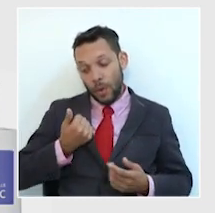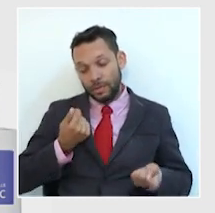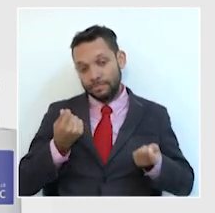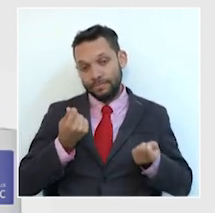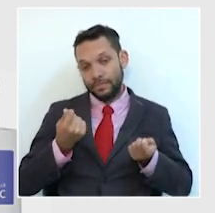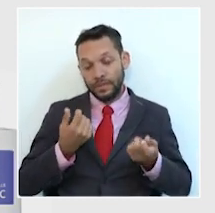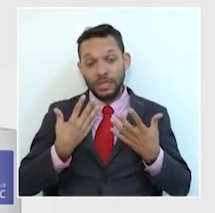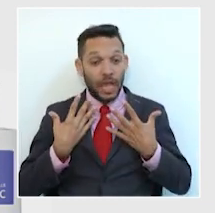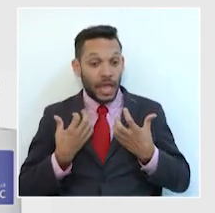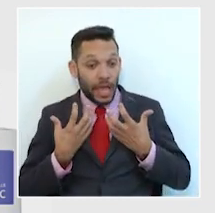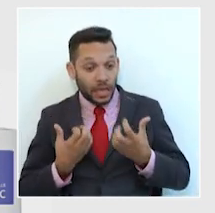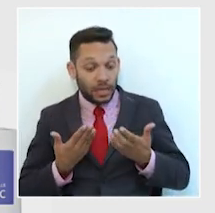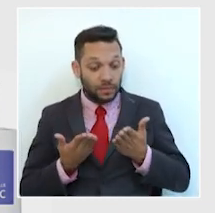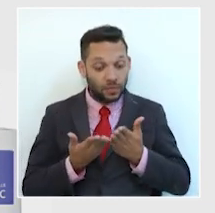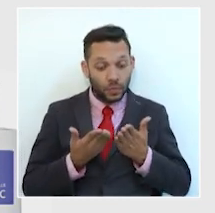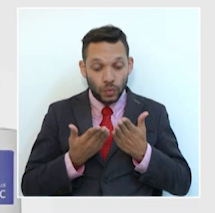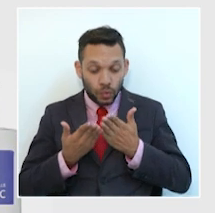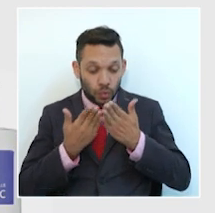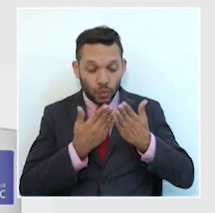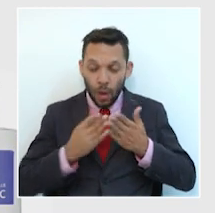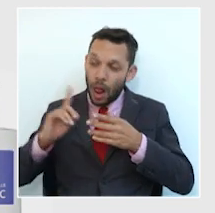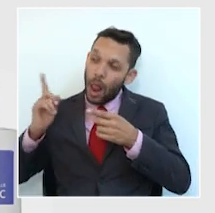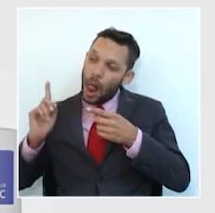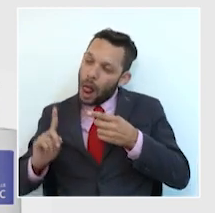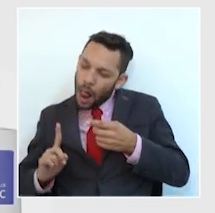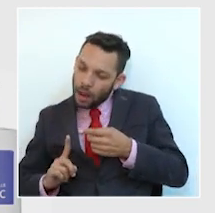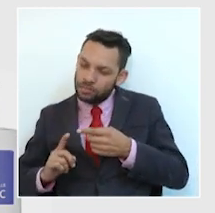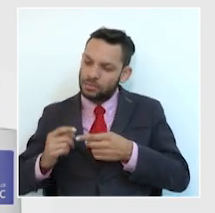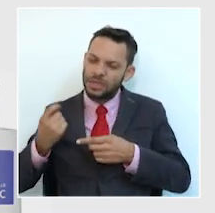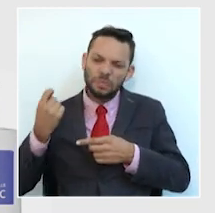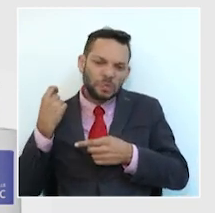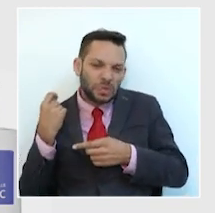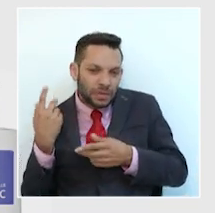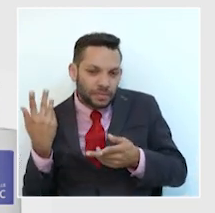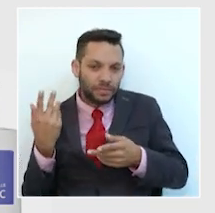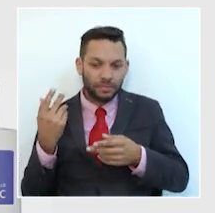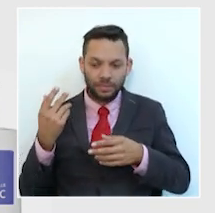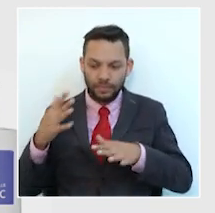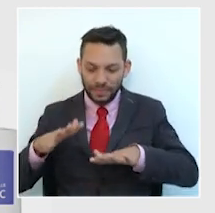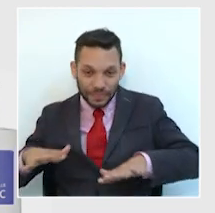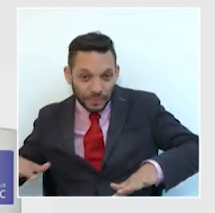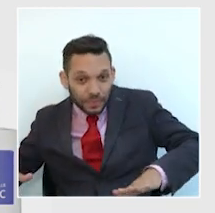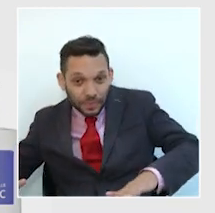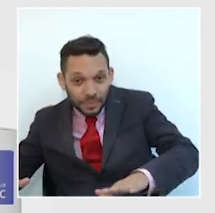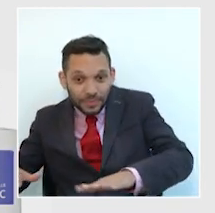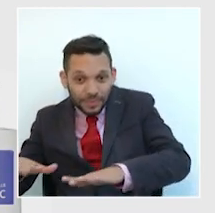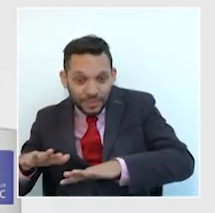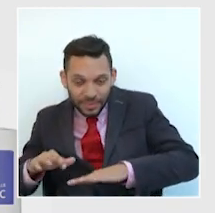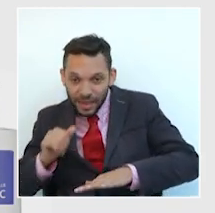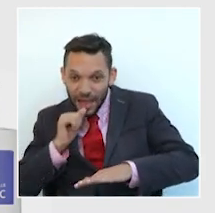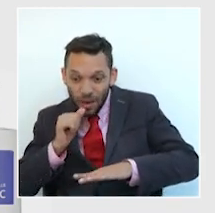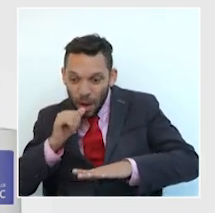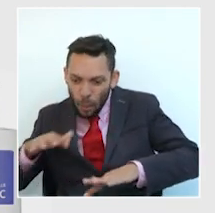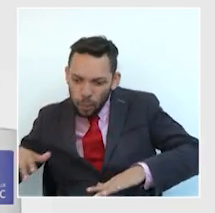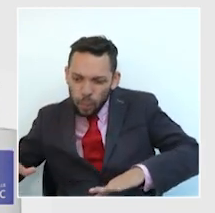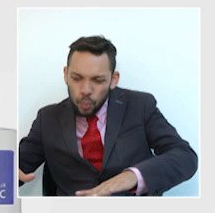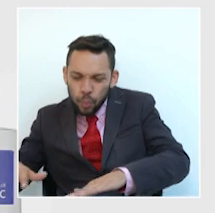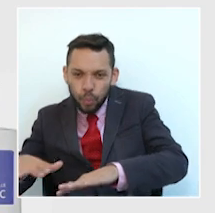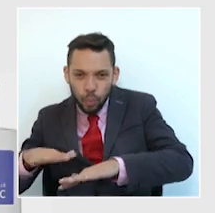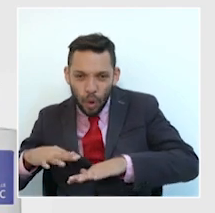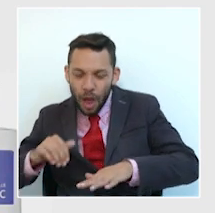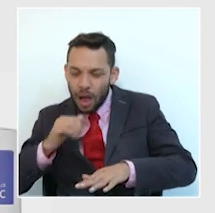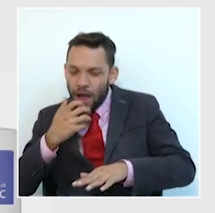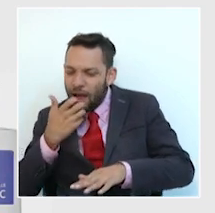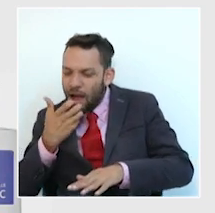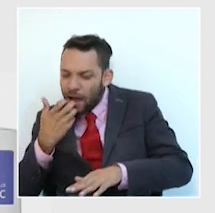estudiar el agua termal de un balneario o dum-dum termal como aquí los que nos rodean y no tenemos un